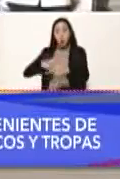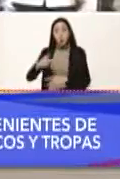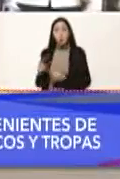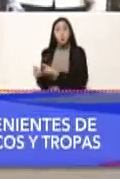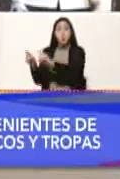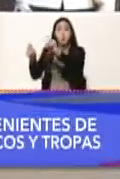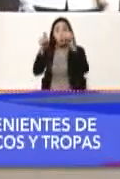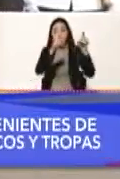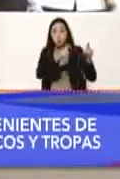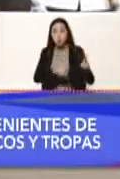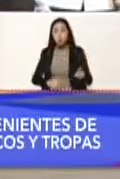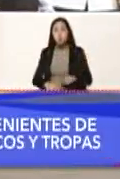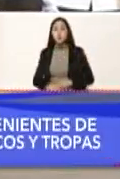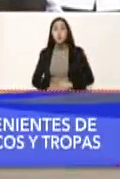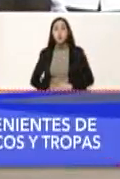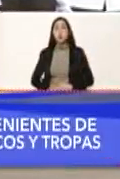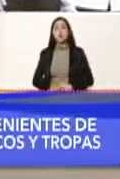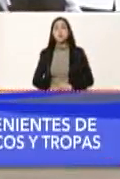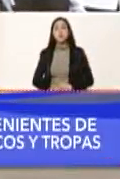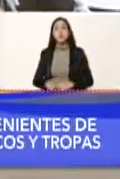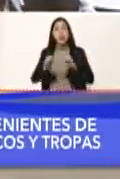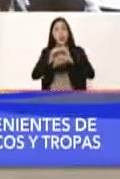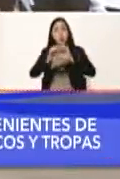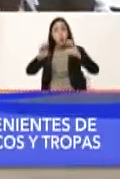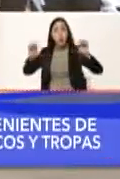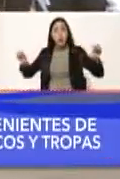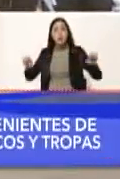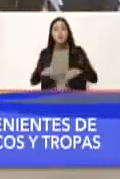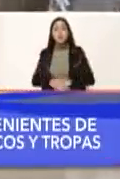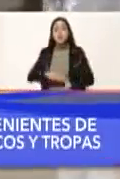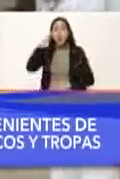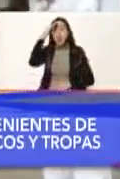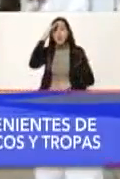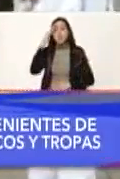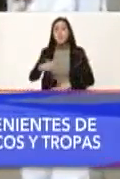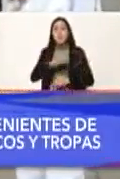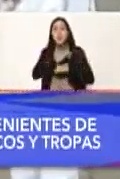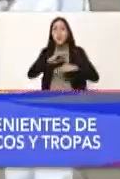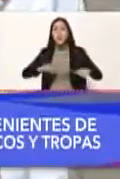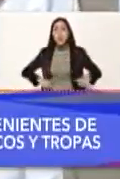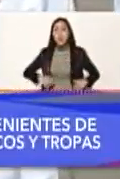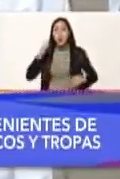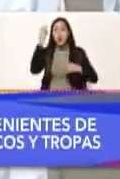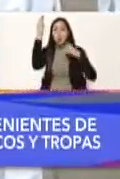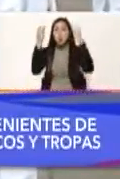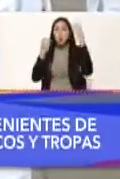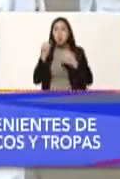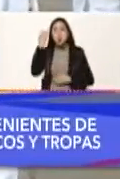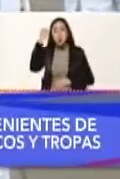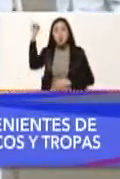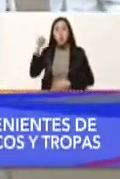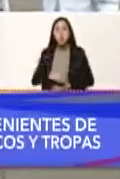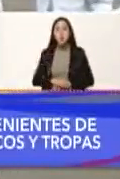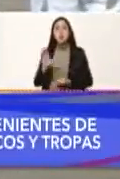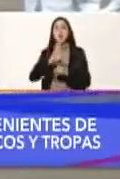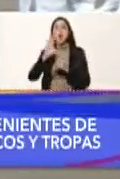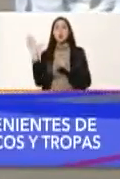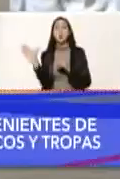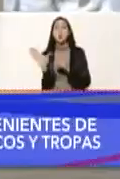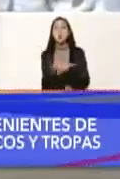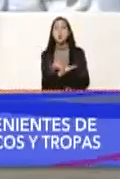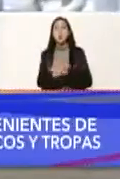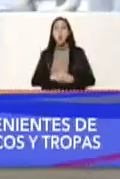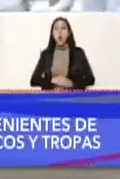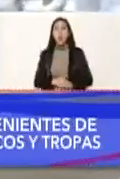formación académica, militar, ideológica, cultural,